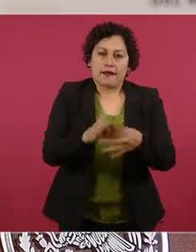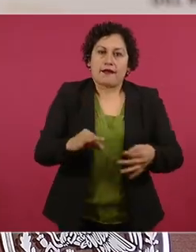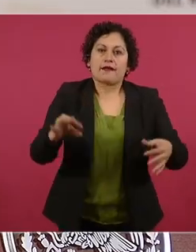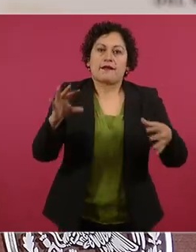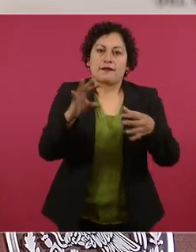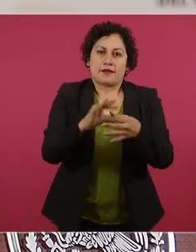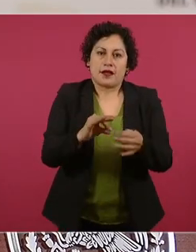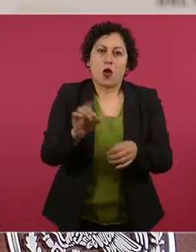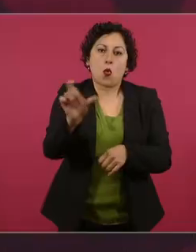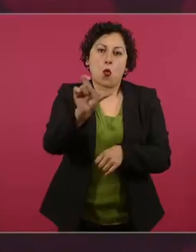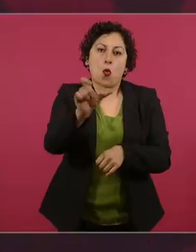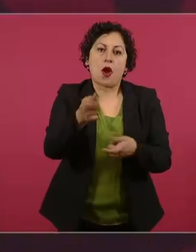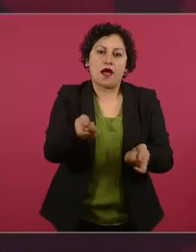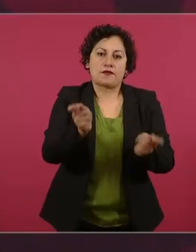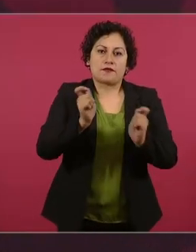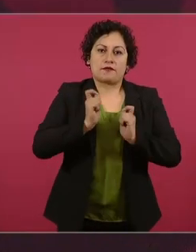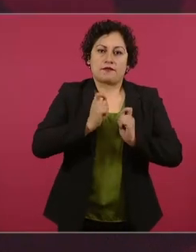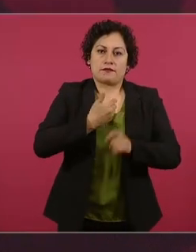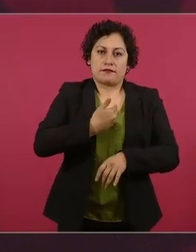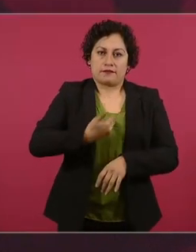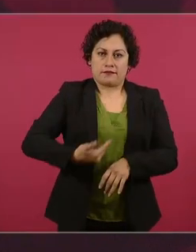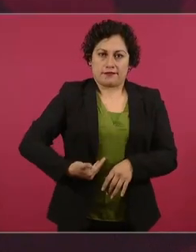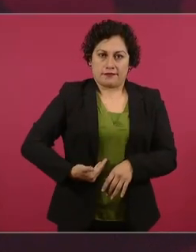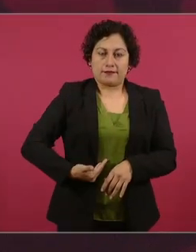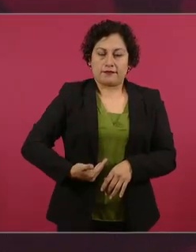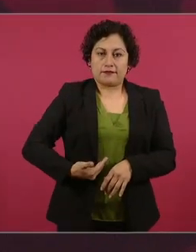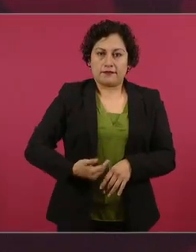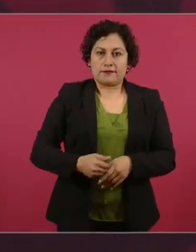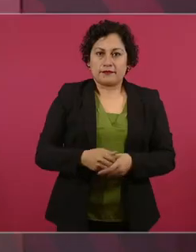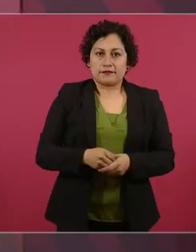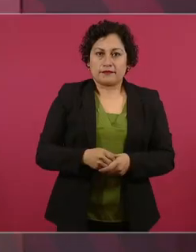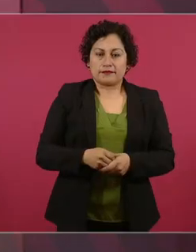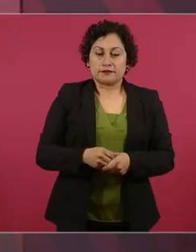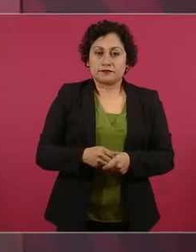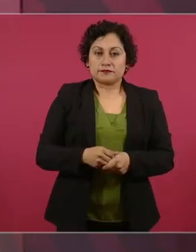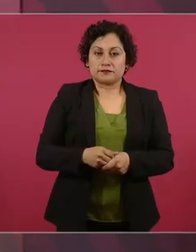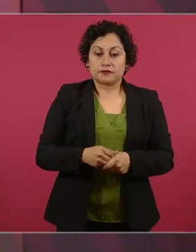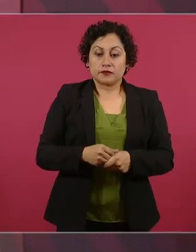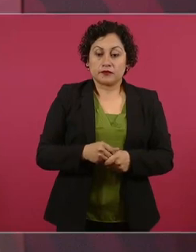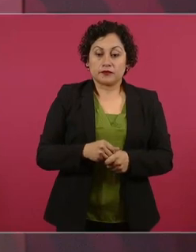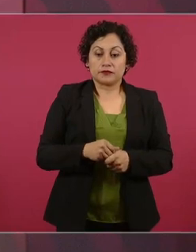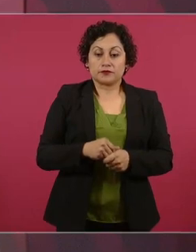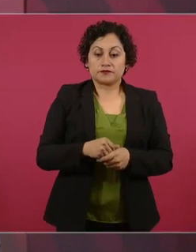desde que tomé posesión, que no era el fuerte,